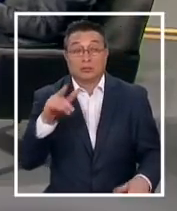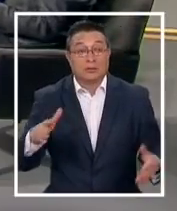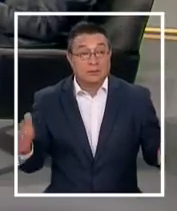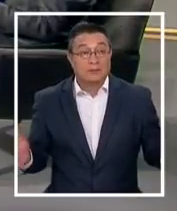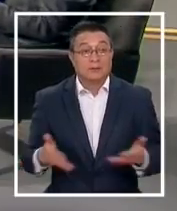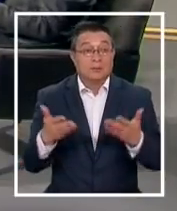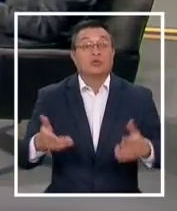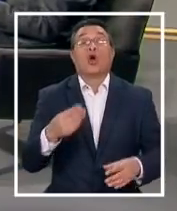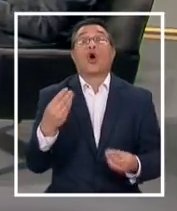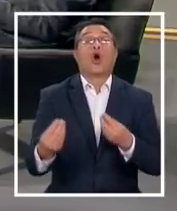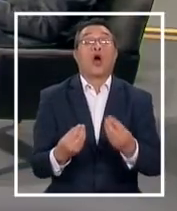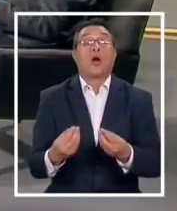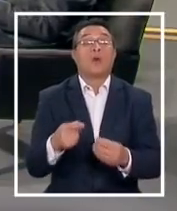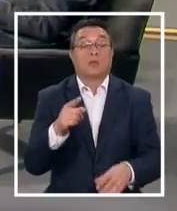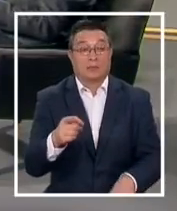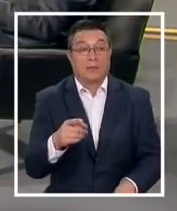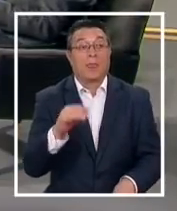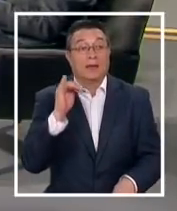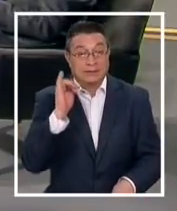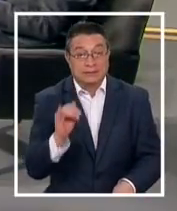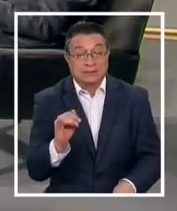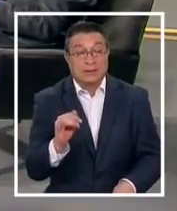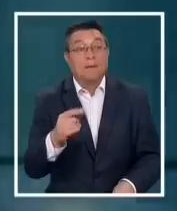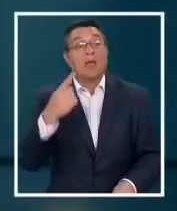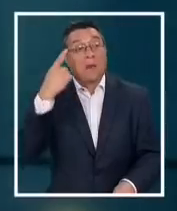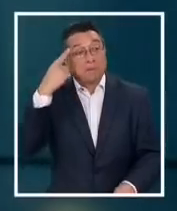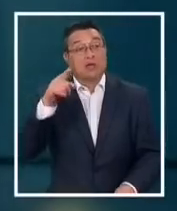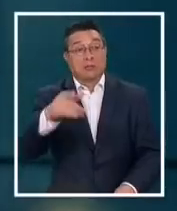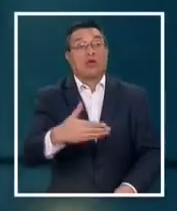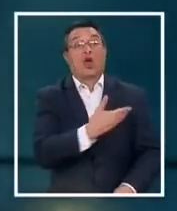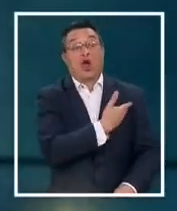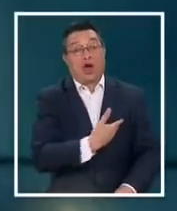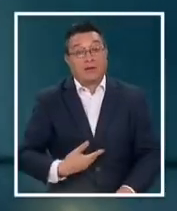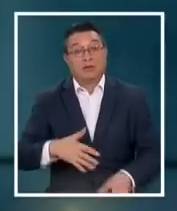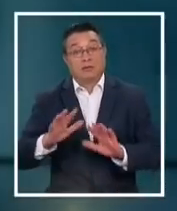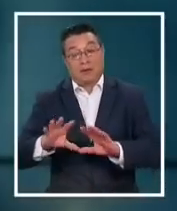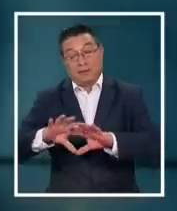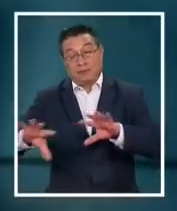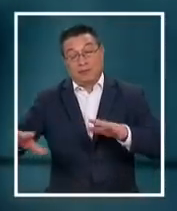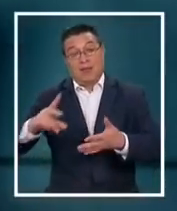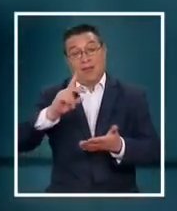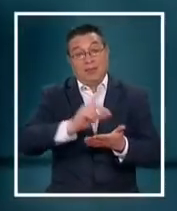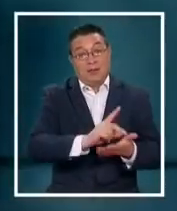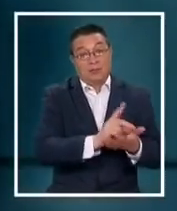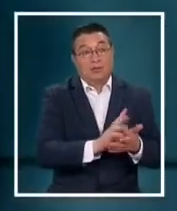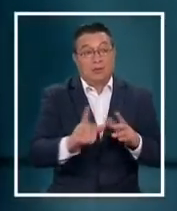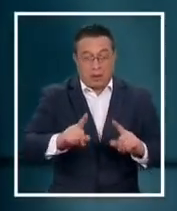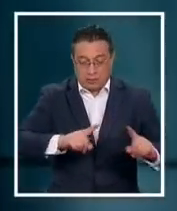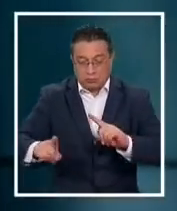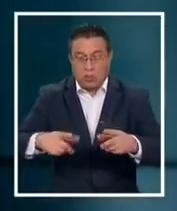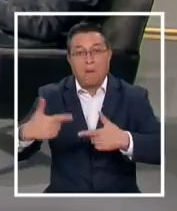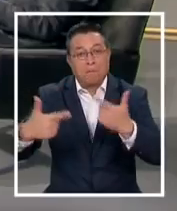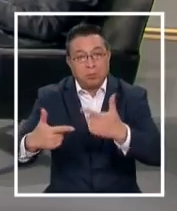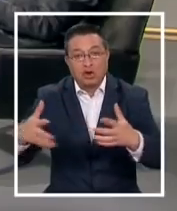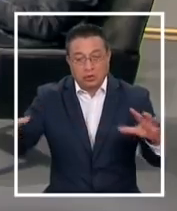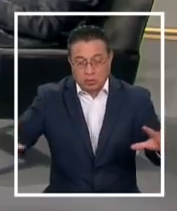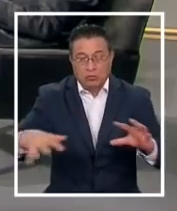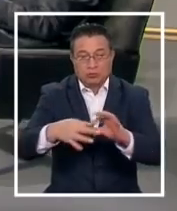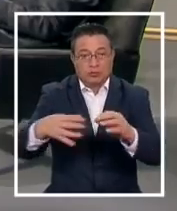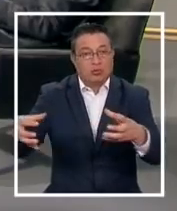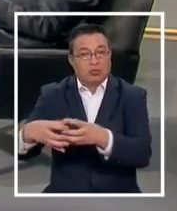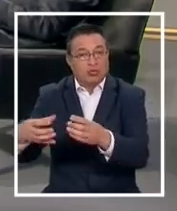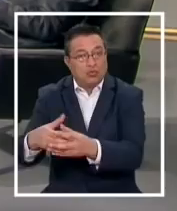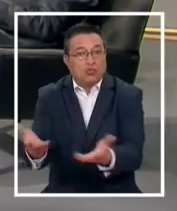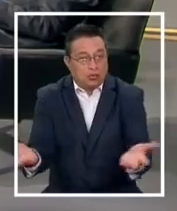Pero sus propios diputados no han tomado claro, pero cuenta. Estamos hablando del gobierno versus los diputados. La gestión política del gobierno en un